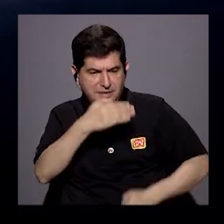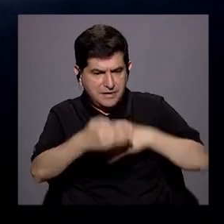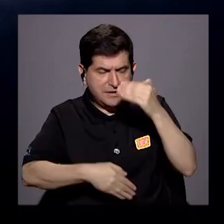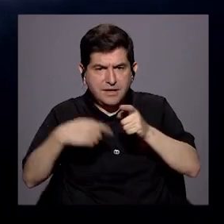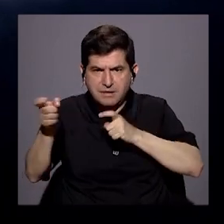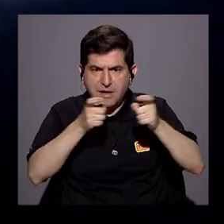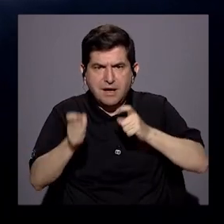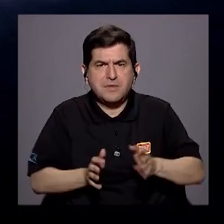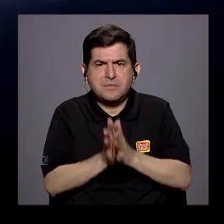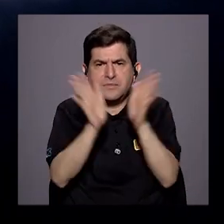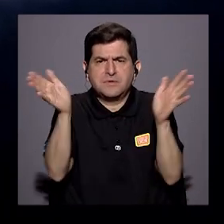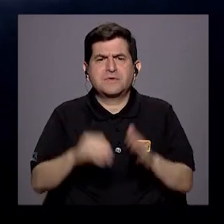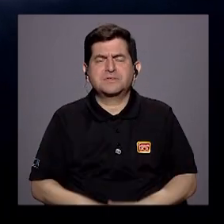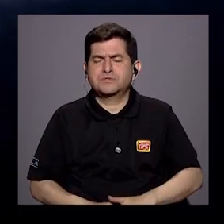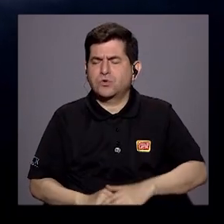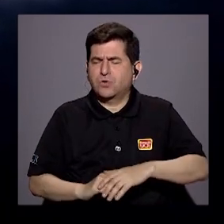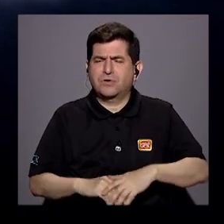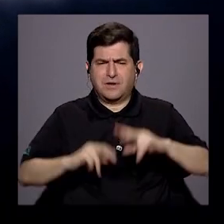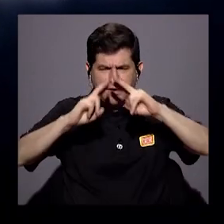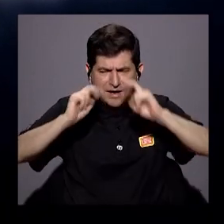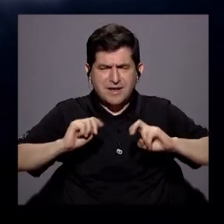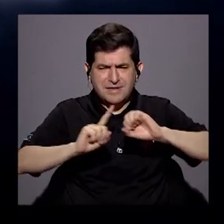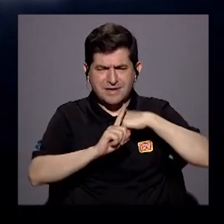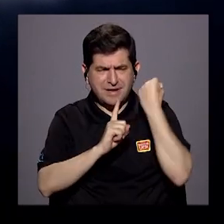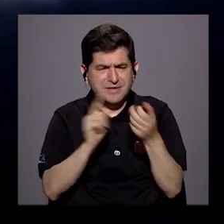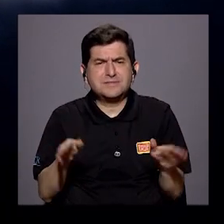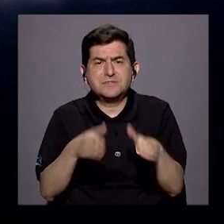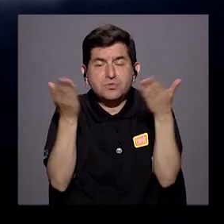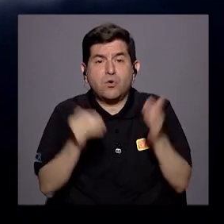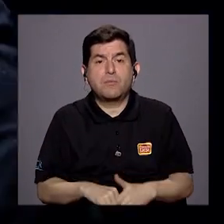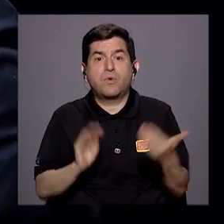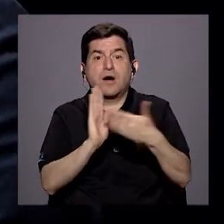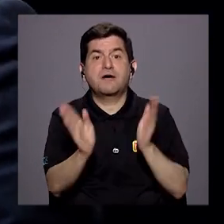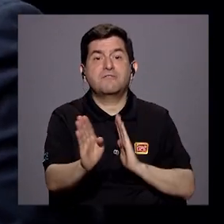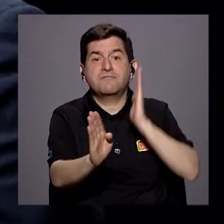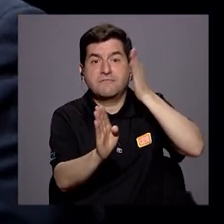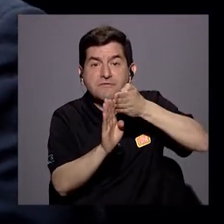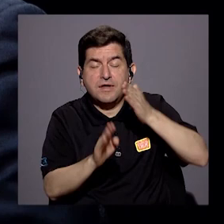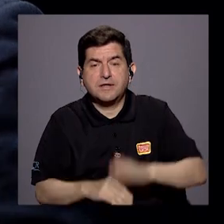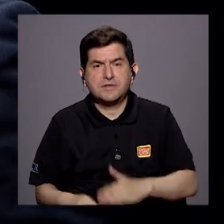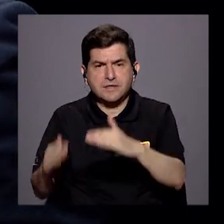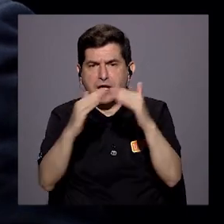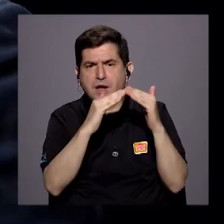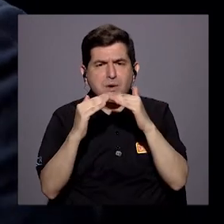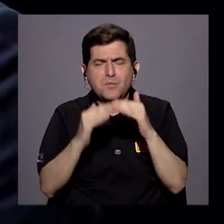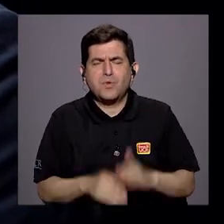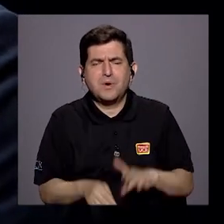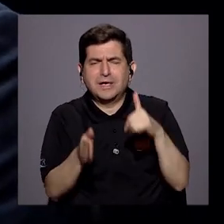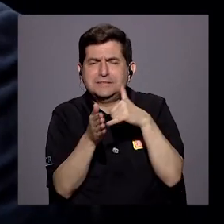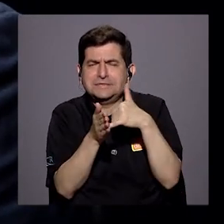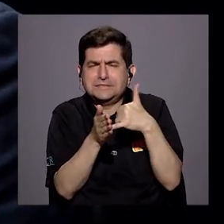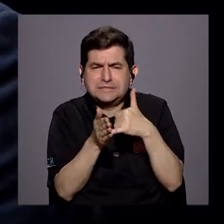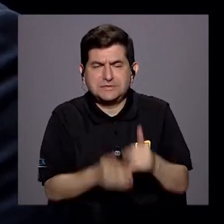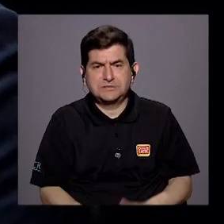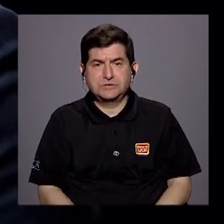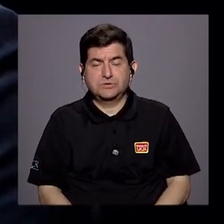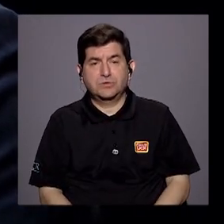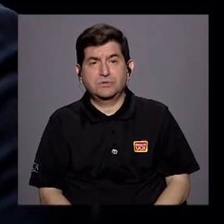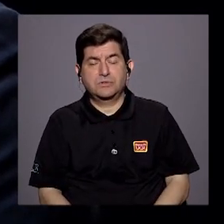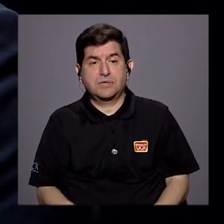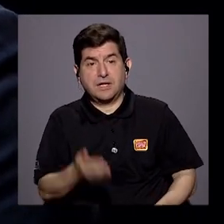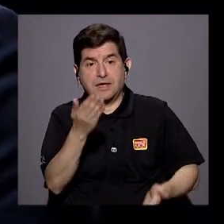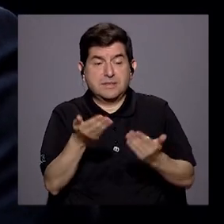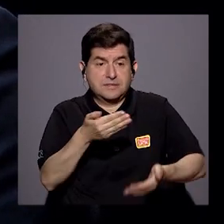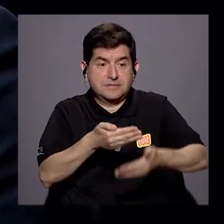conocedor de la administración pública como lee esos panoramas y sobre todo que tiene una afectación directa sobre una población muy vulnerable que